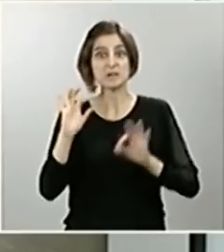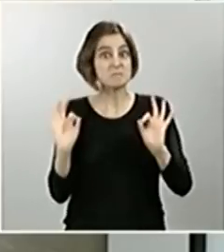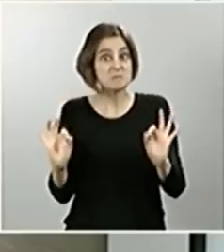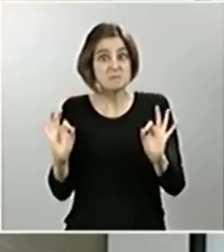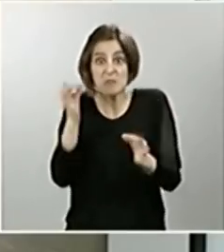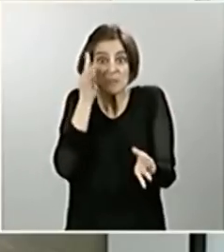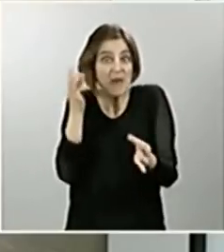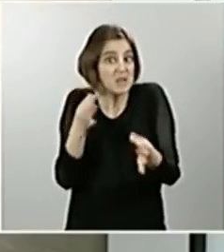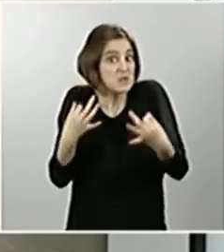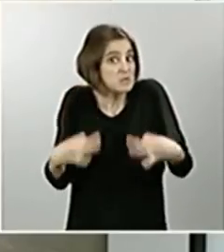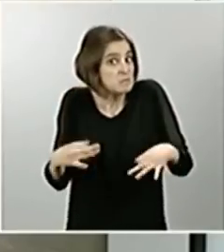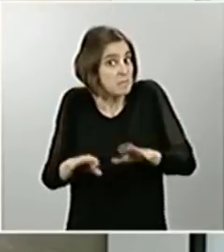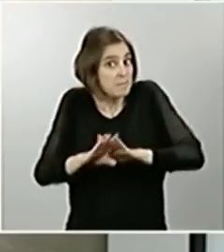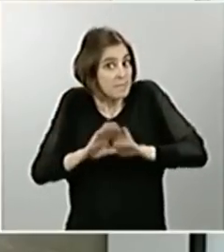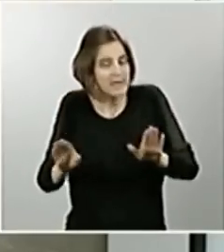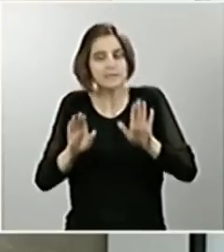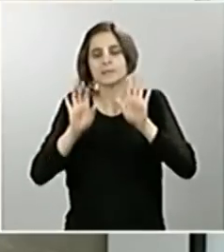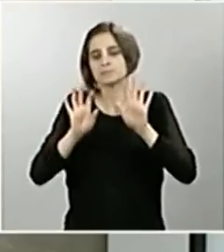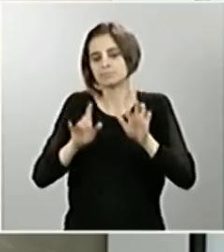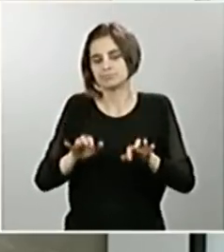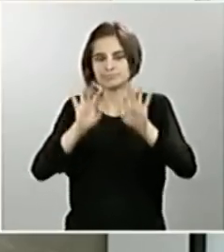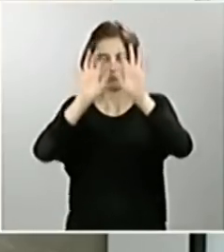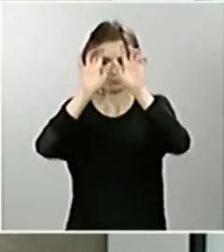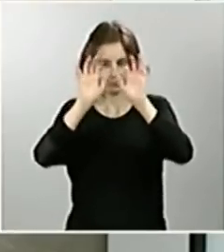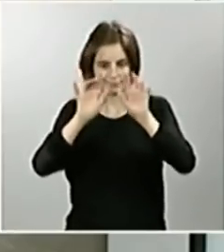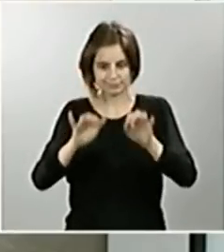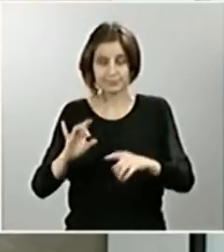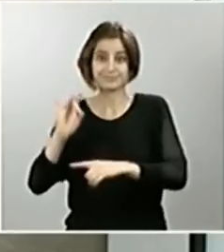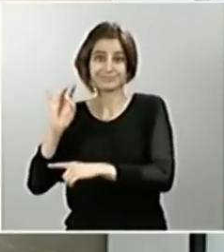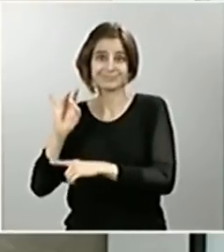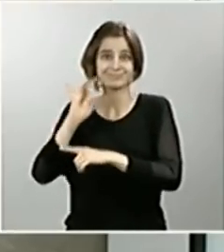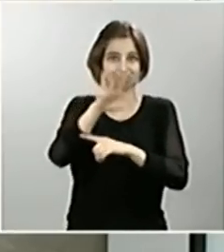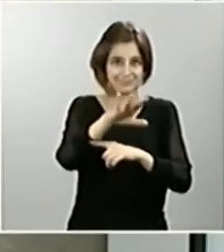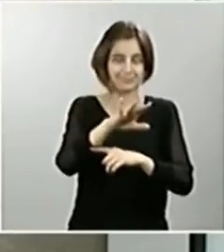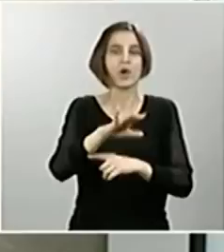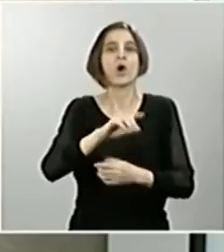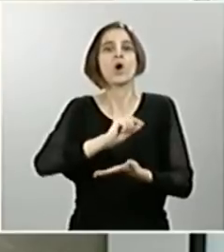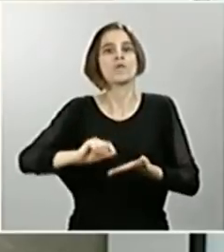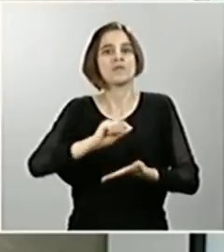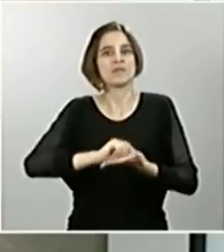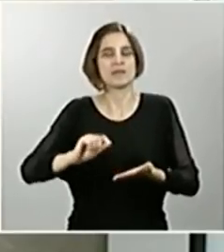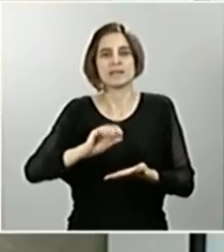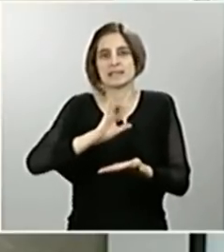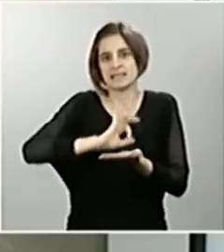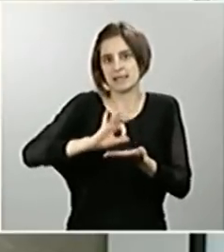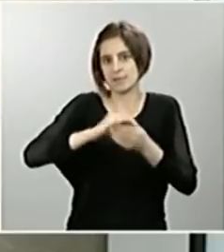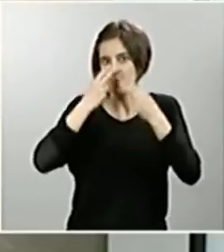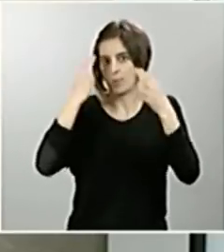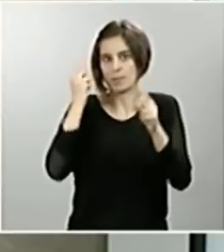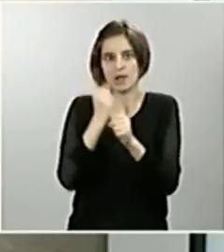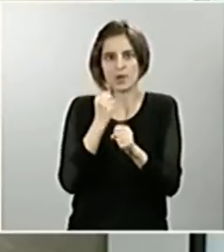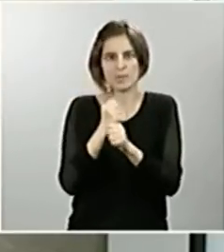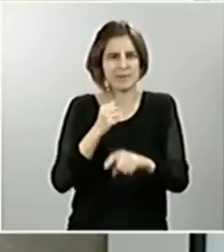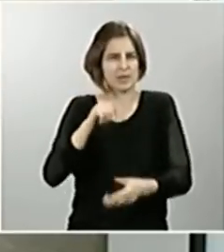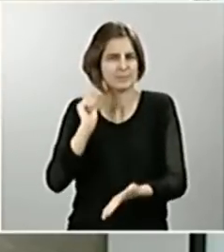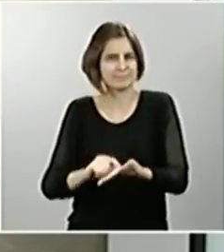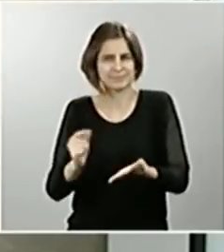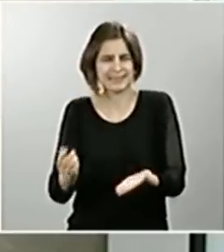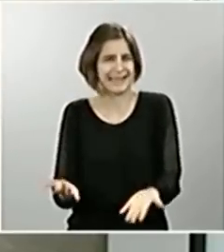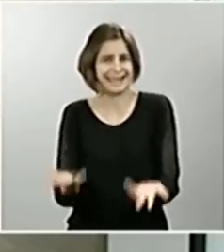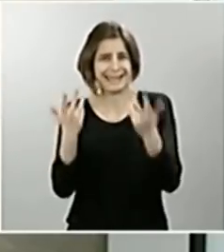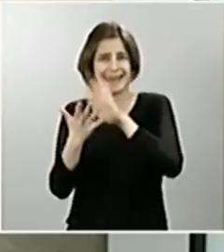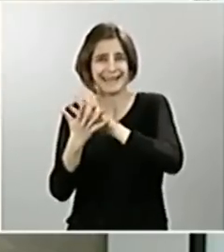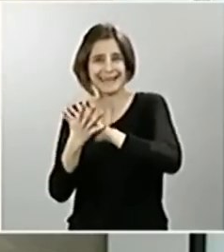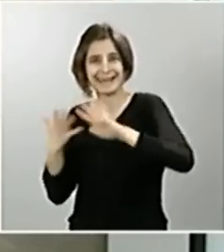os transmitirán ás oficinas do Servicio Público de Empleo e inmediatamente e con moitísima rapidez vamos a empezar a